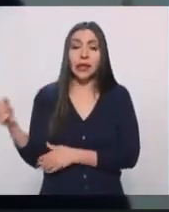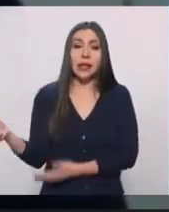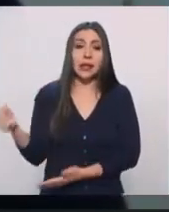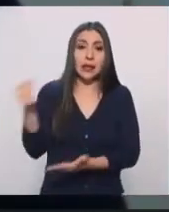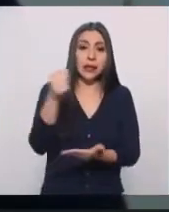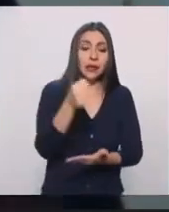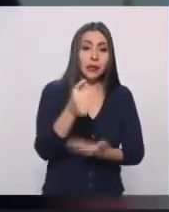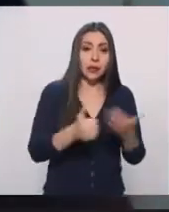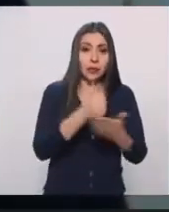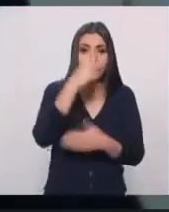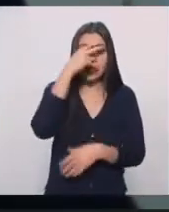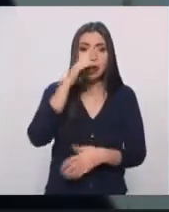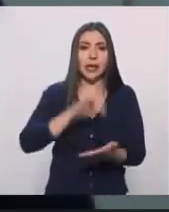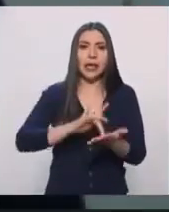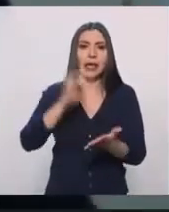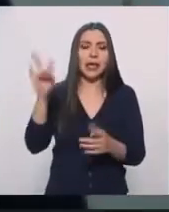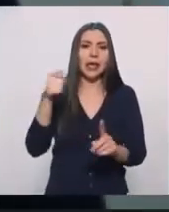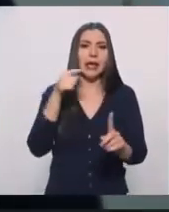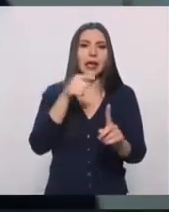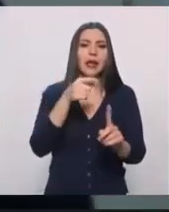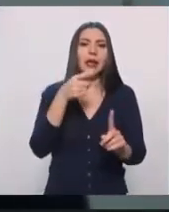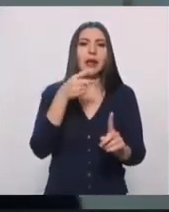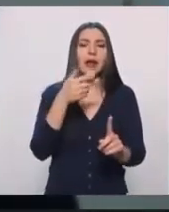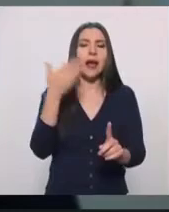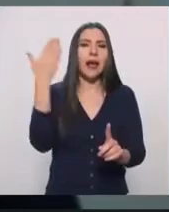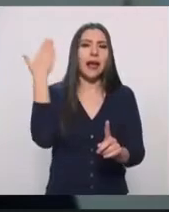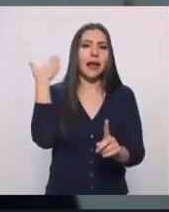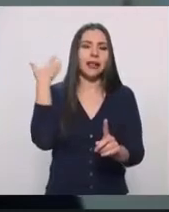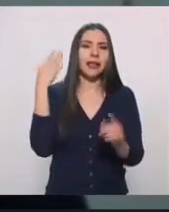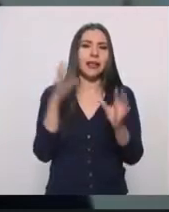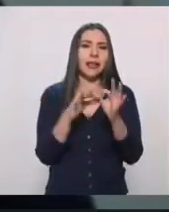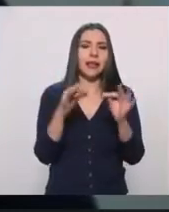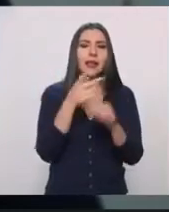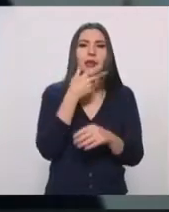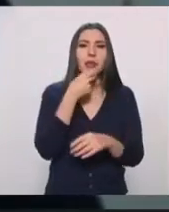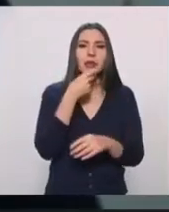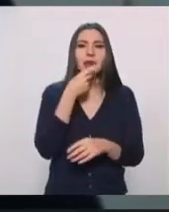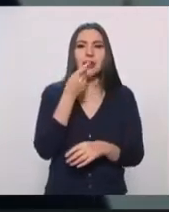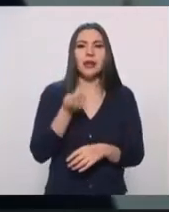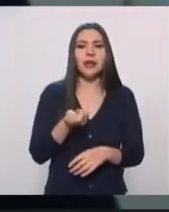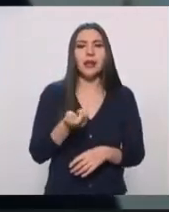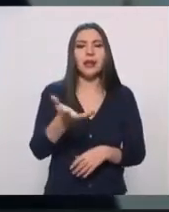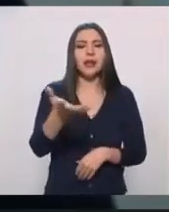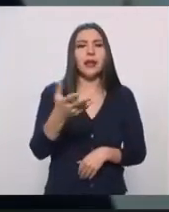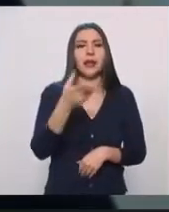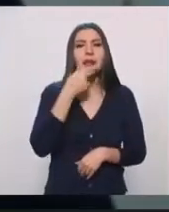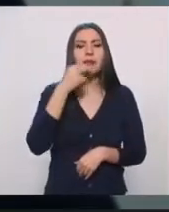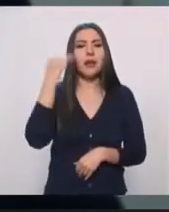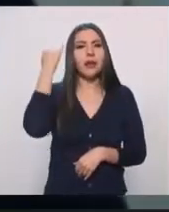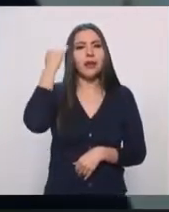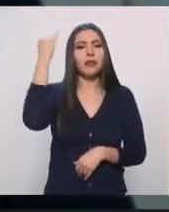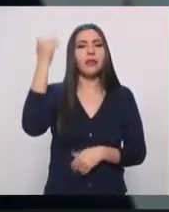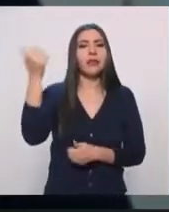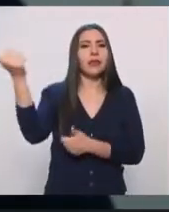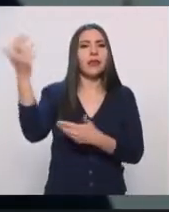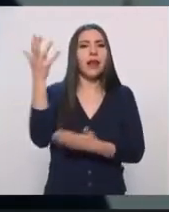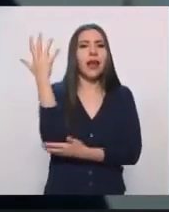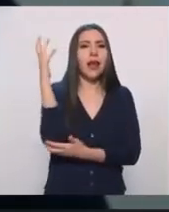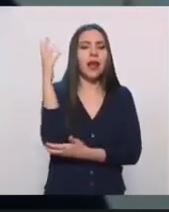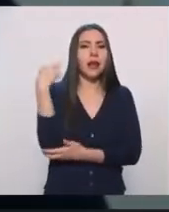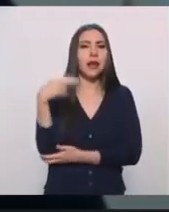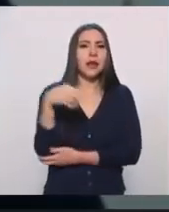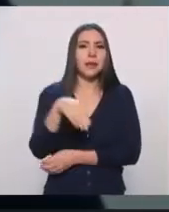a este personaje del que hablábamos también en nuestro programa pasado, algunos lo llaman el apóstol del árbol, Miguel Ángel de